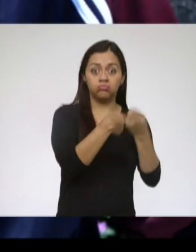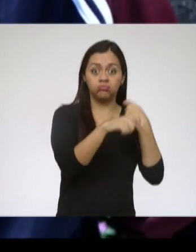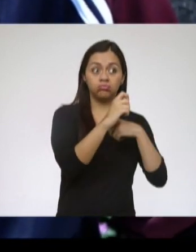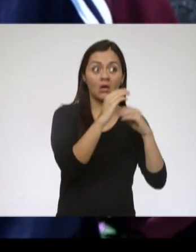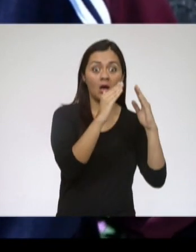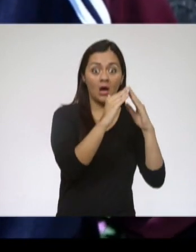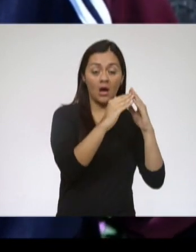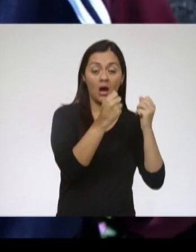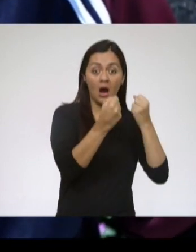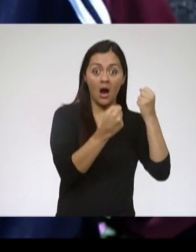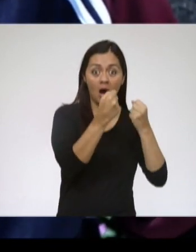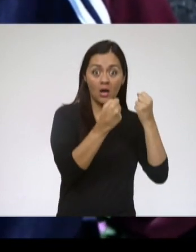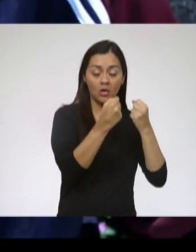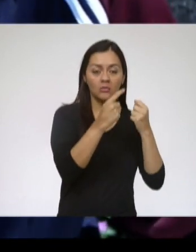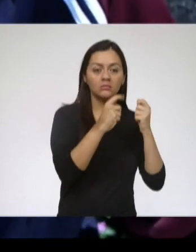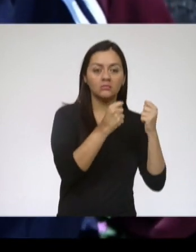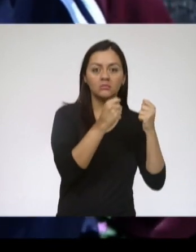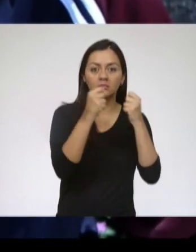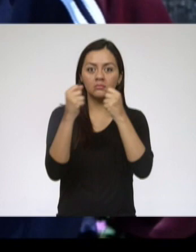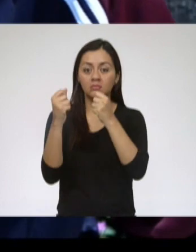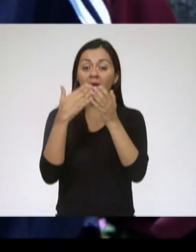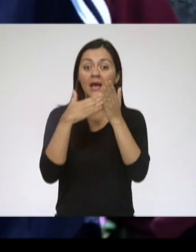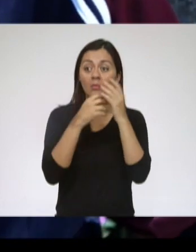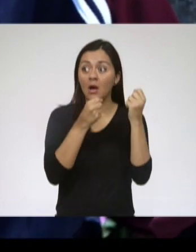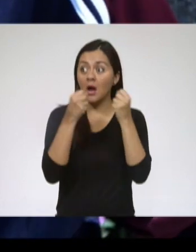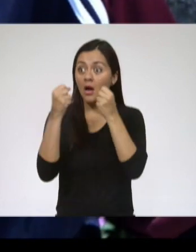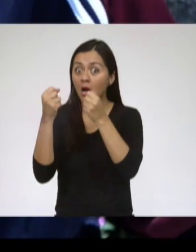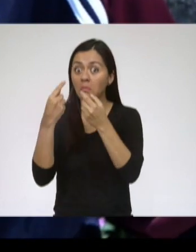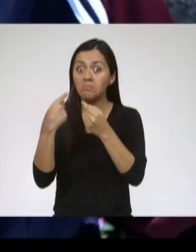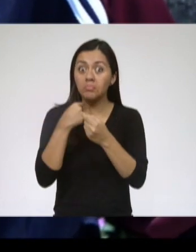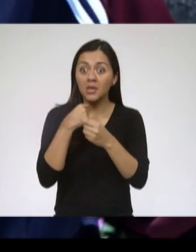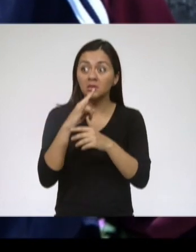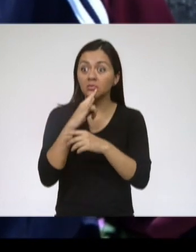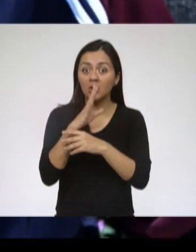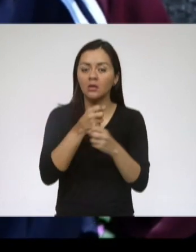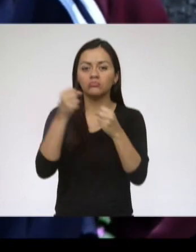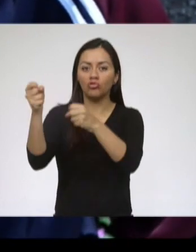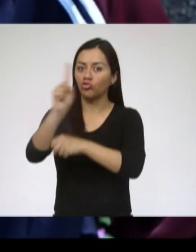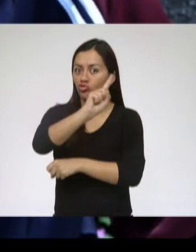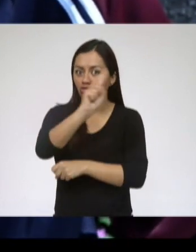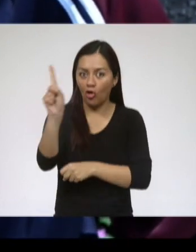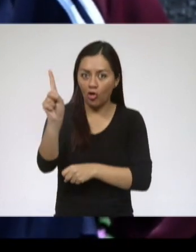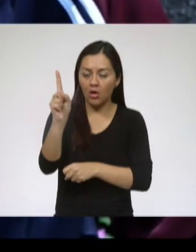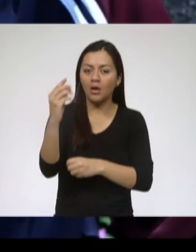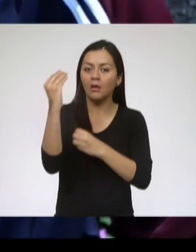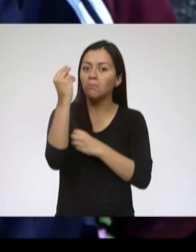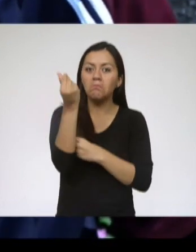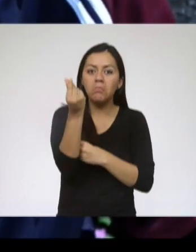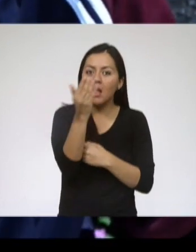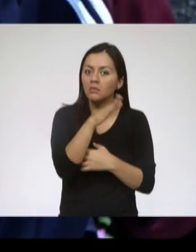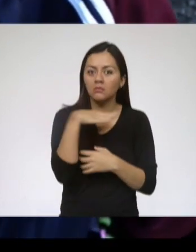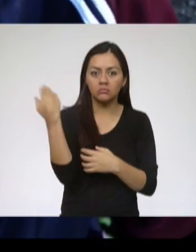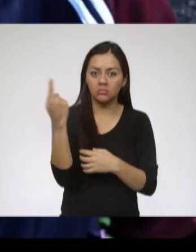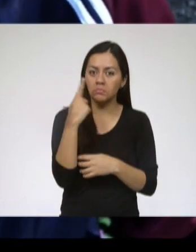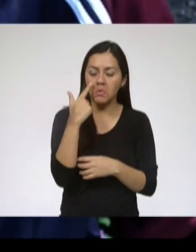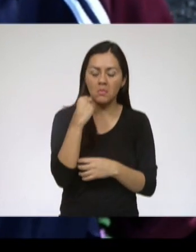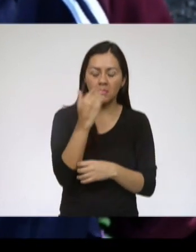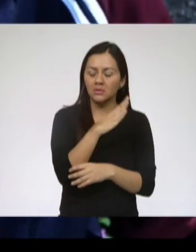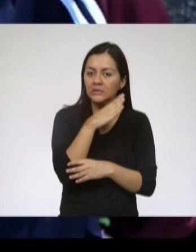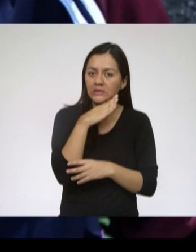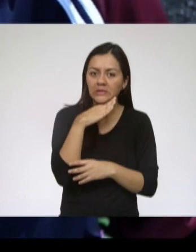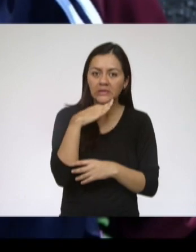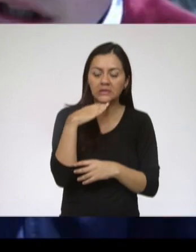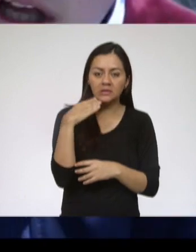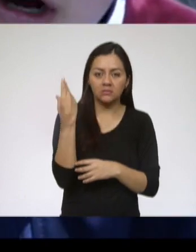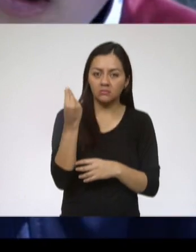a Estados Unidos, que no le diera el carro al coyotero. Porque él ya no tenía más plata a quien pedir para irse